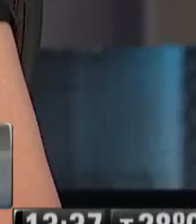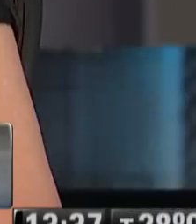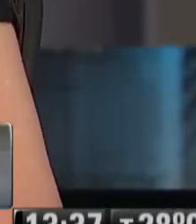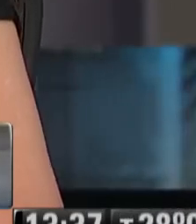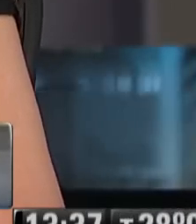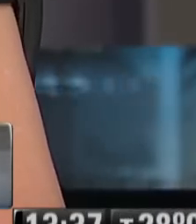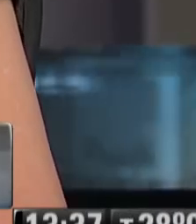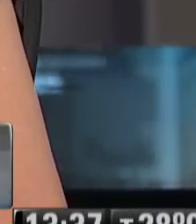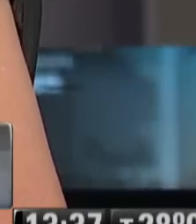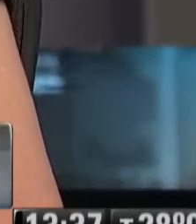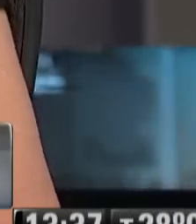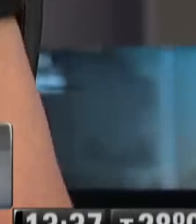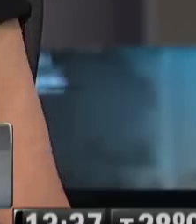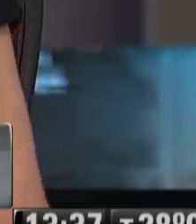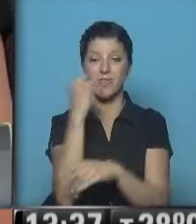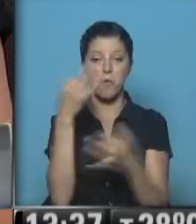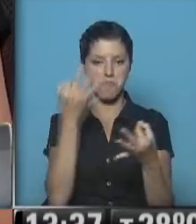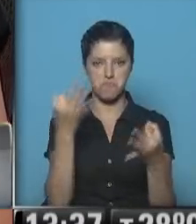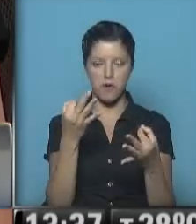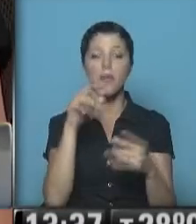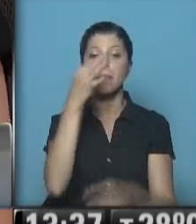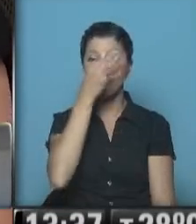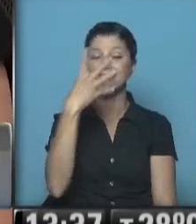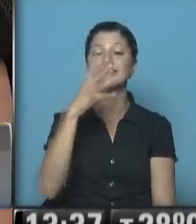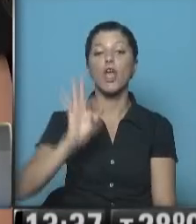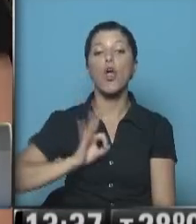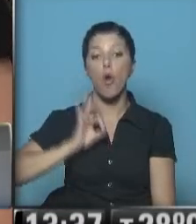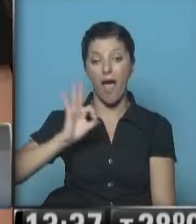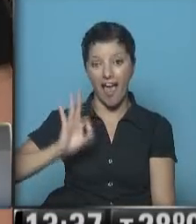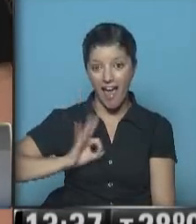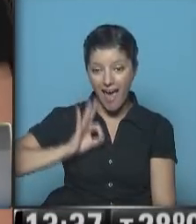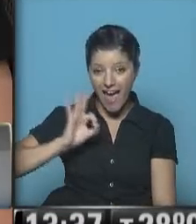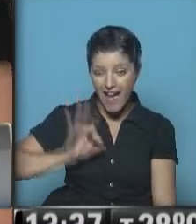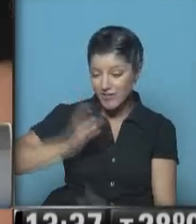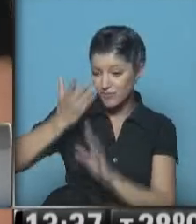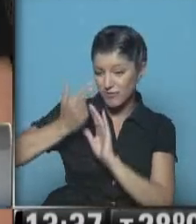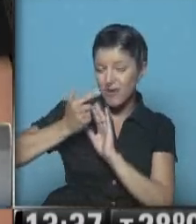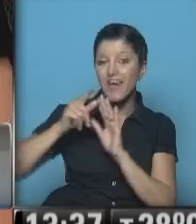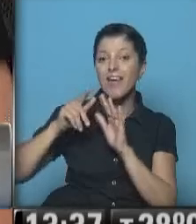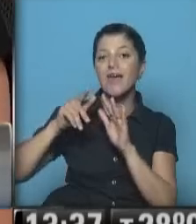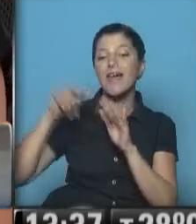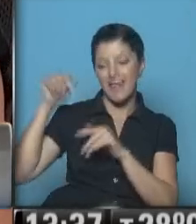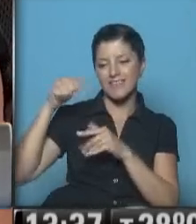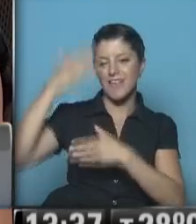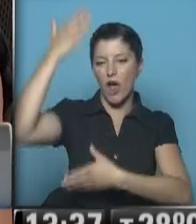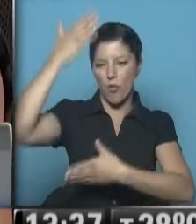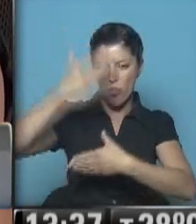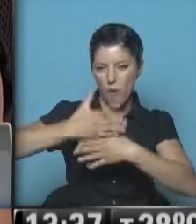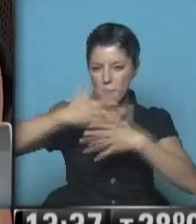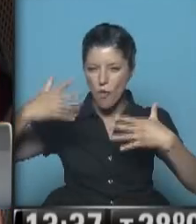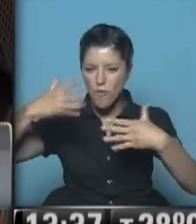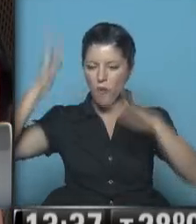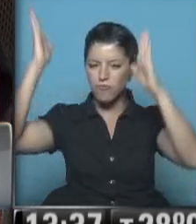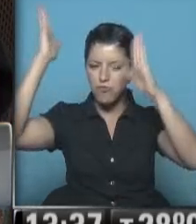realmente un clip impresionante de estos 25 años que cambiaron esta caída del muro que cambió,